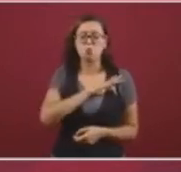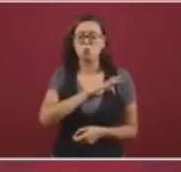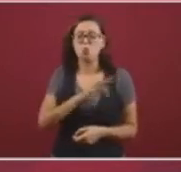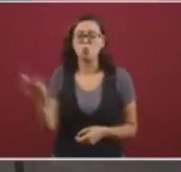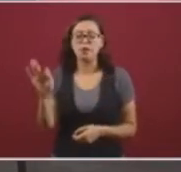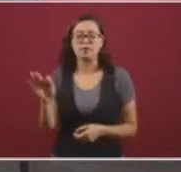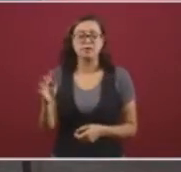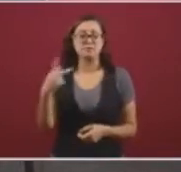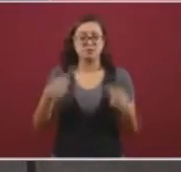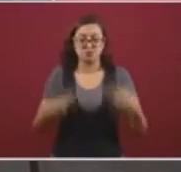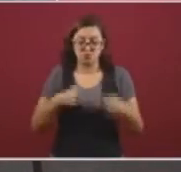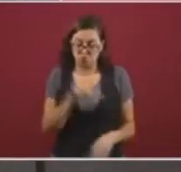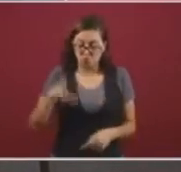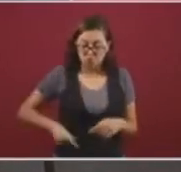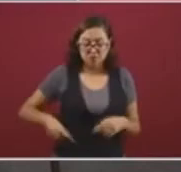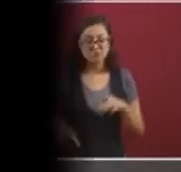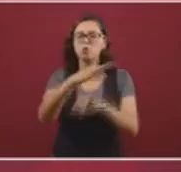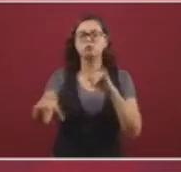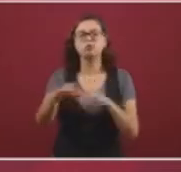todos los servidores públicos.